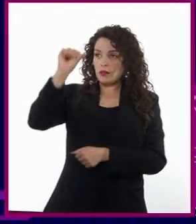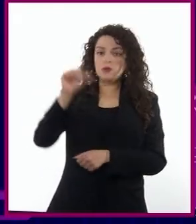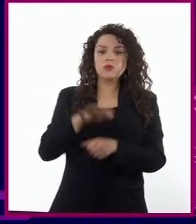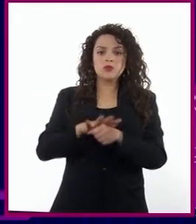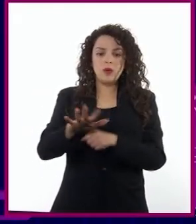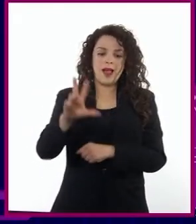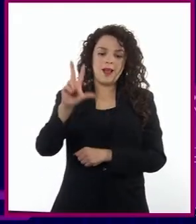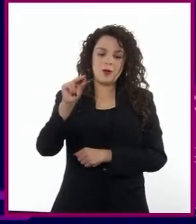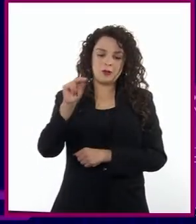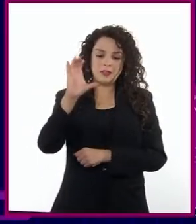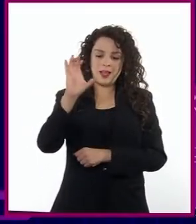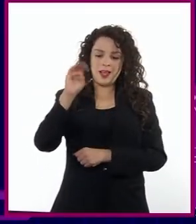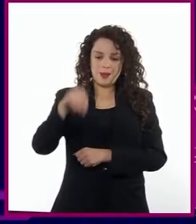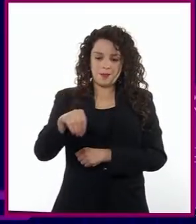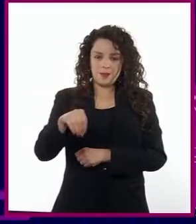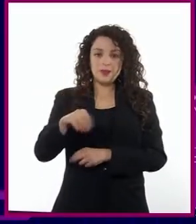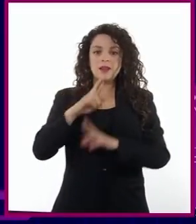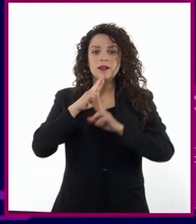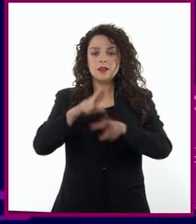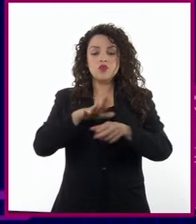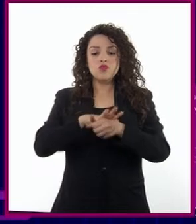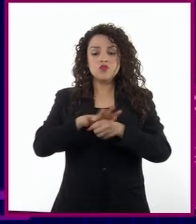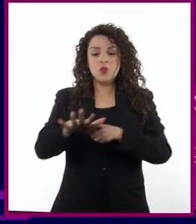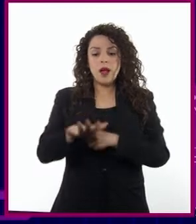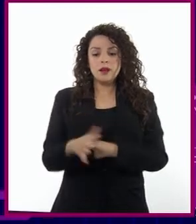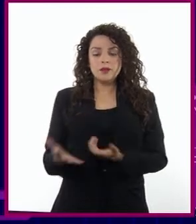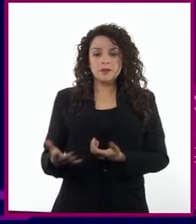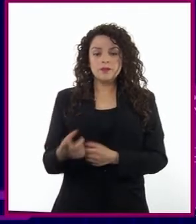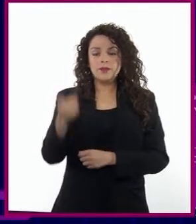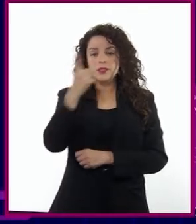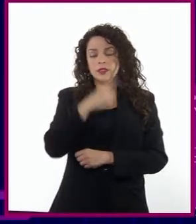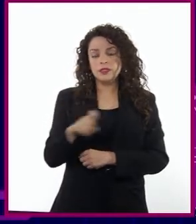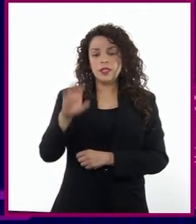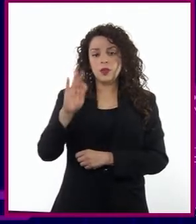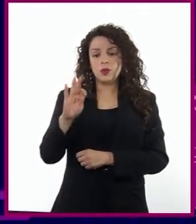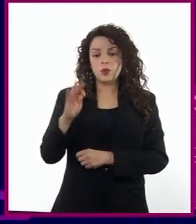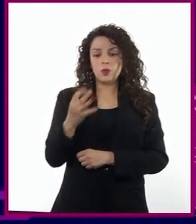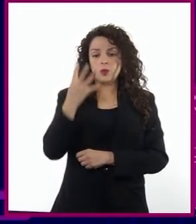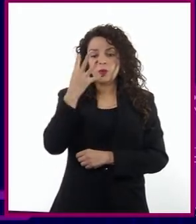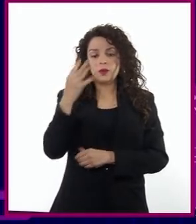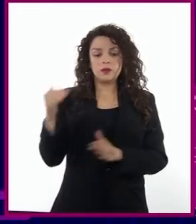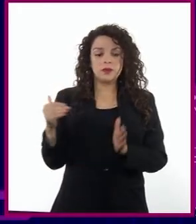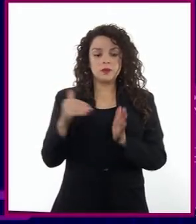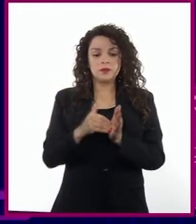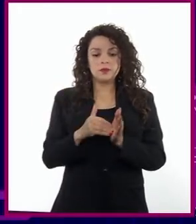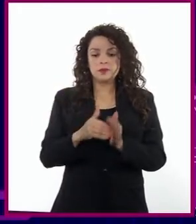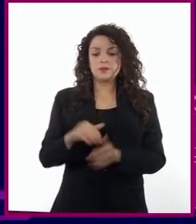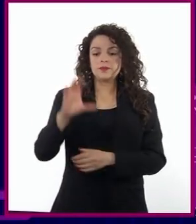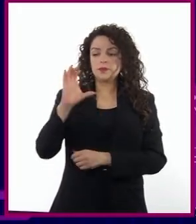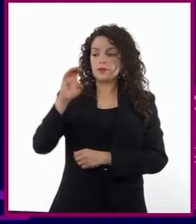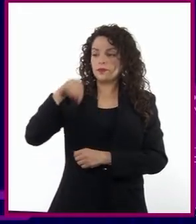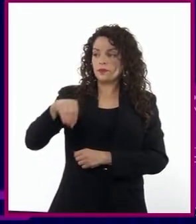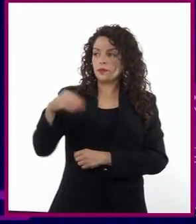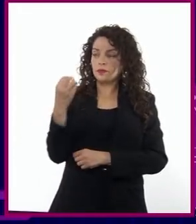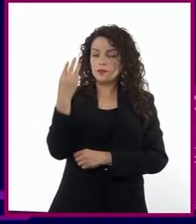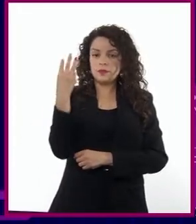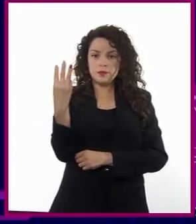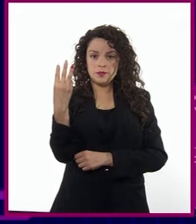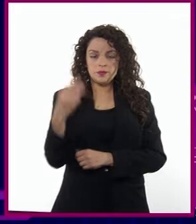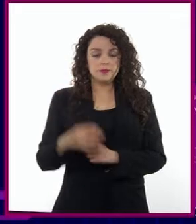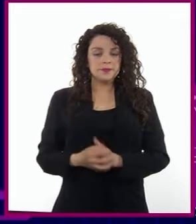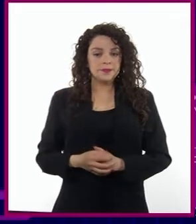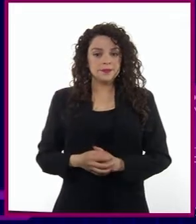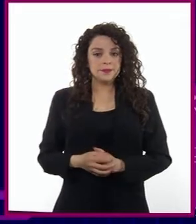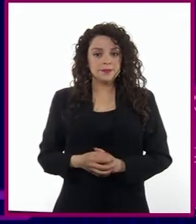caso 80 centímetros, obteniendo que el volumen de la pecera es de 144,000